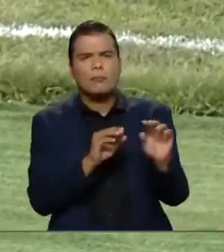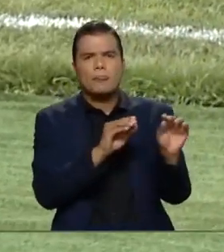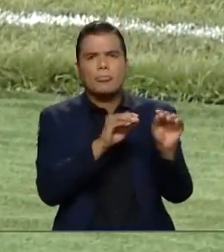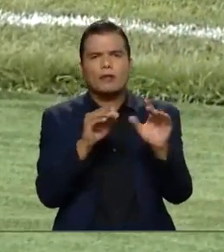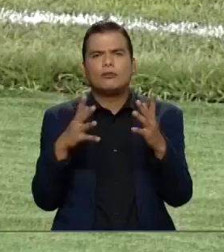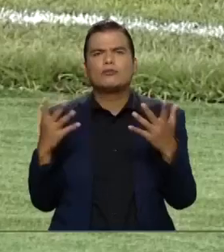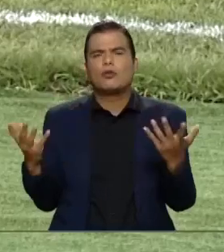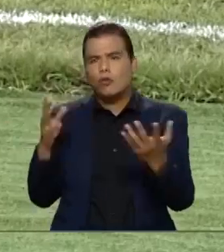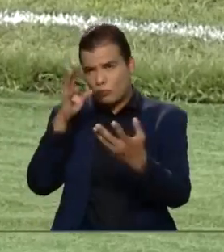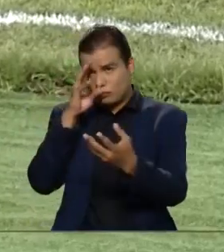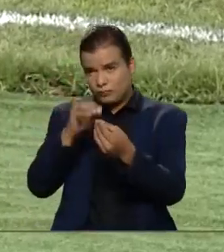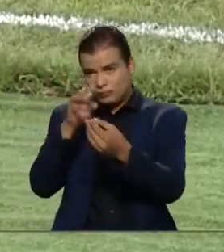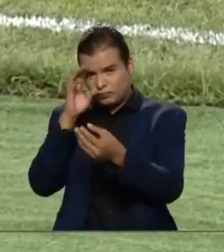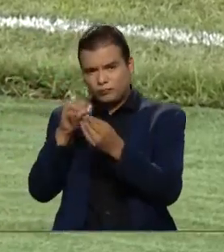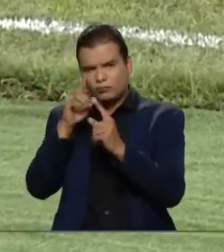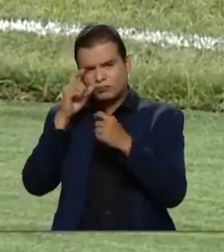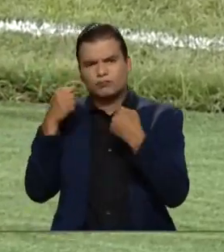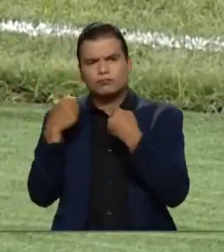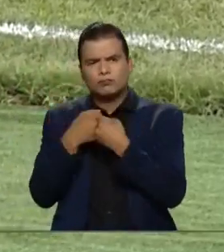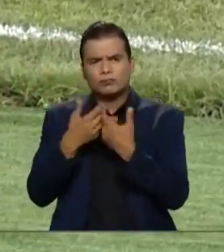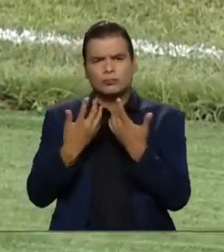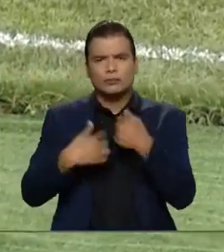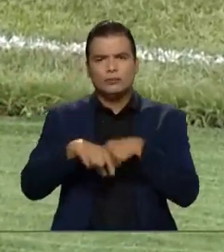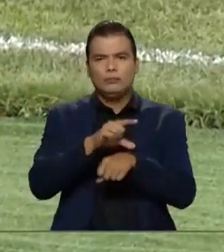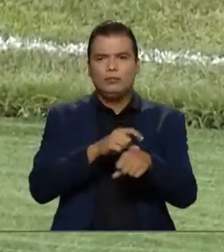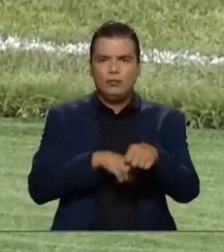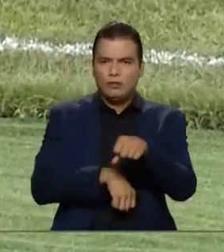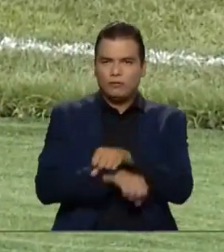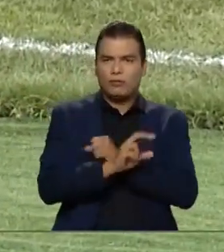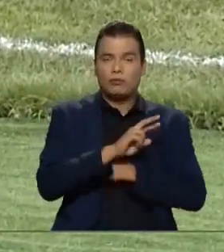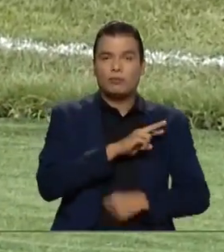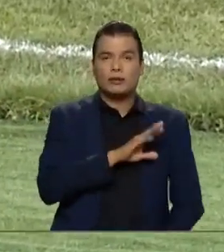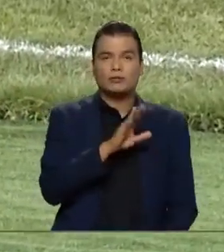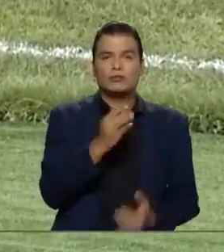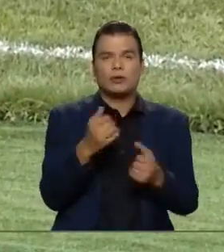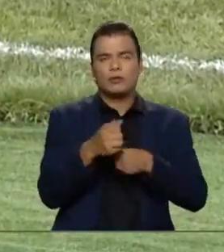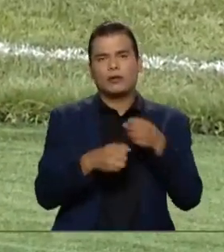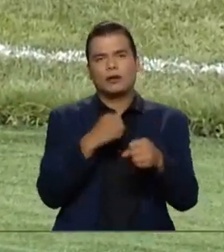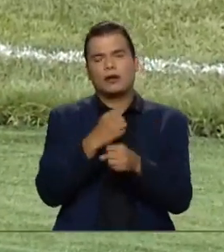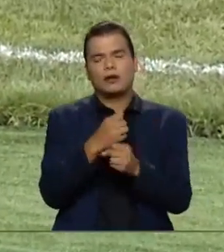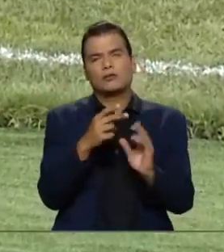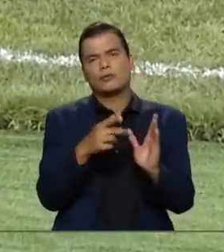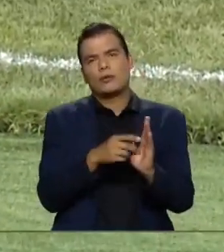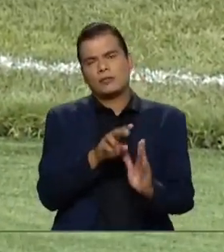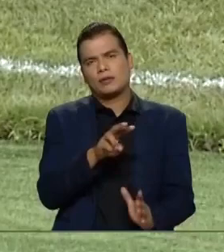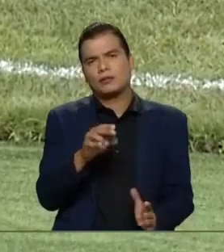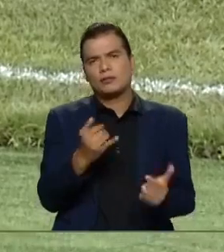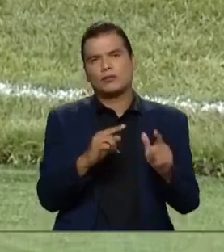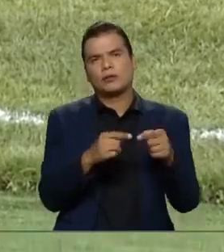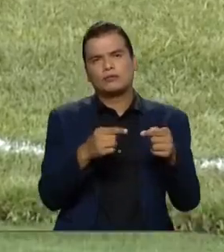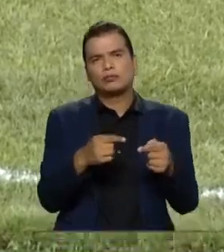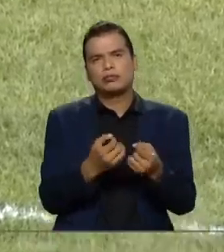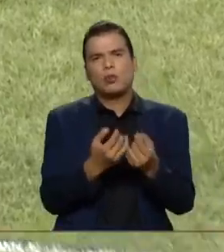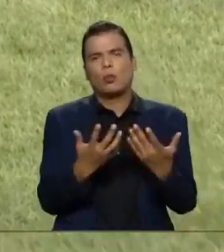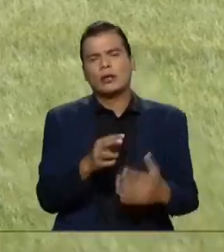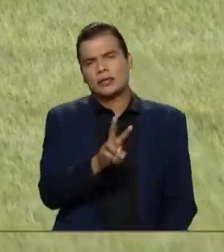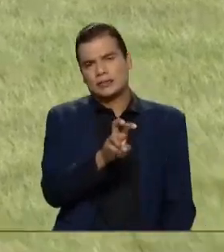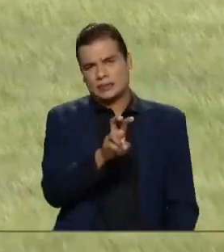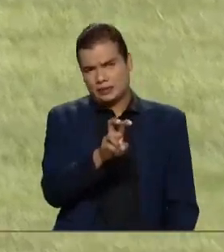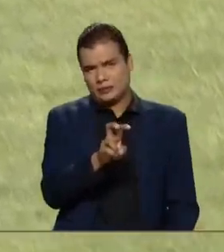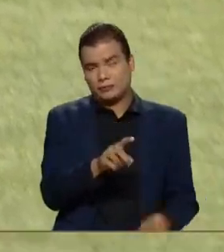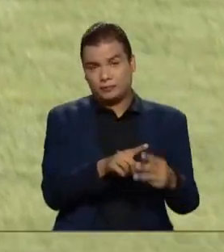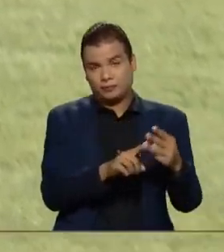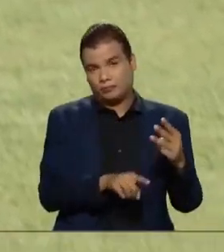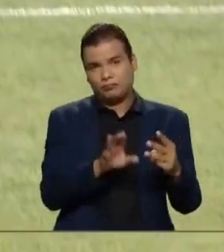aliados estratégicos que tenemos nosotros, como es la Liga Vallecaucana de Fútbol. Este año realizamos 7 torneos, 3 que fueron recreativos